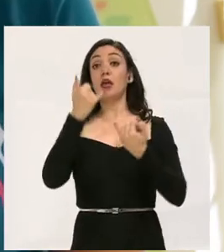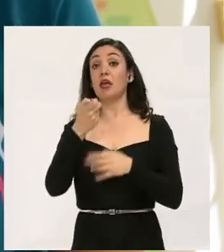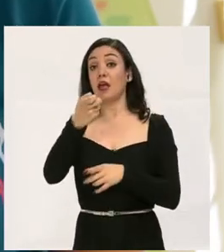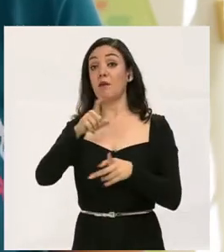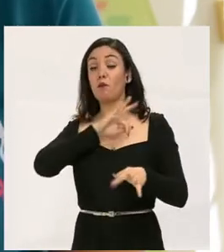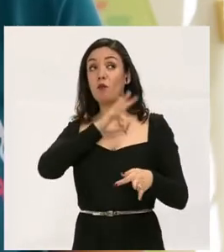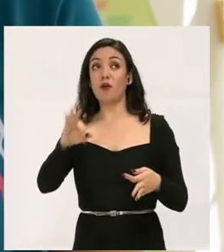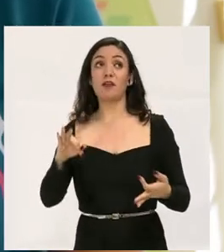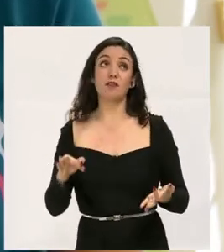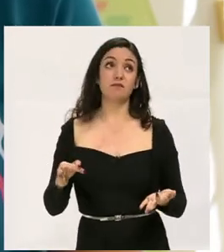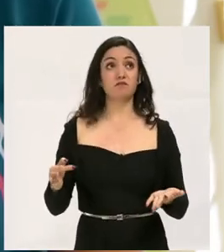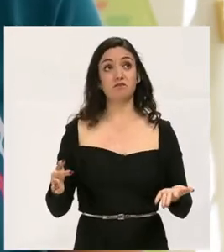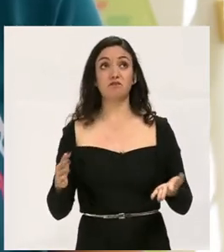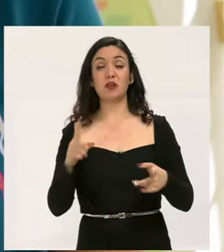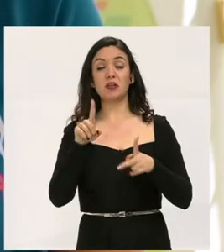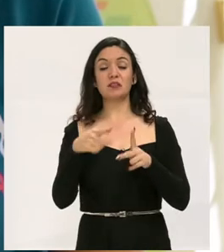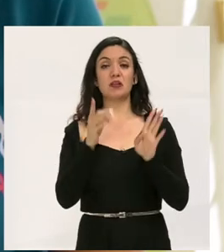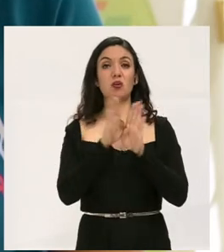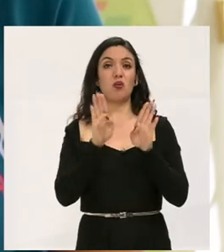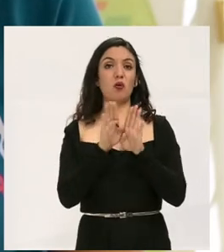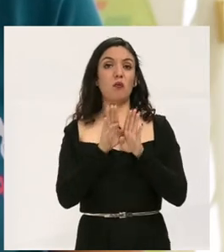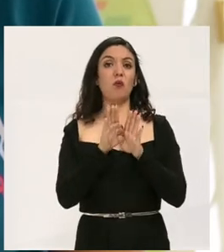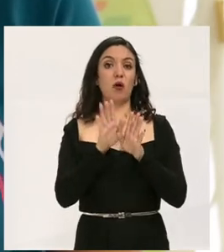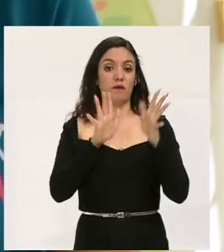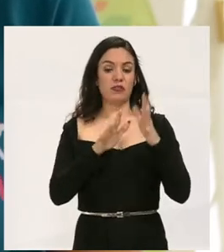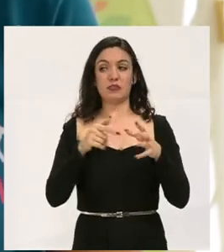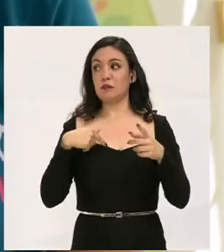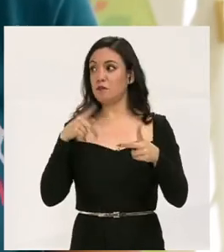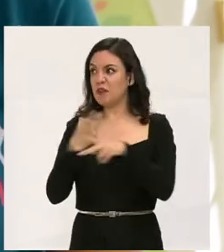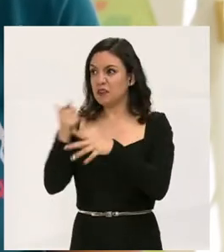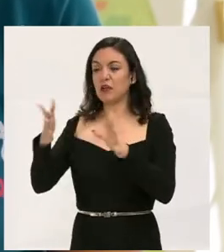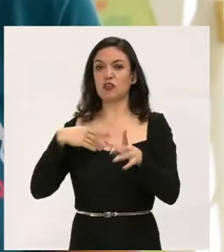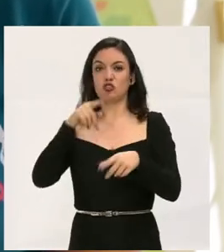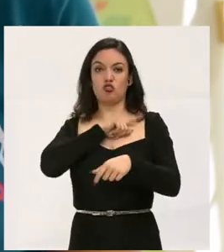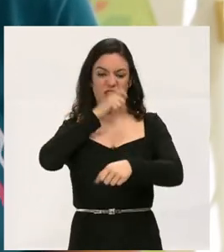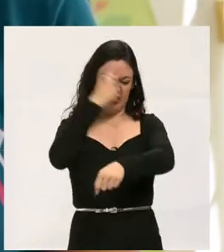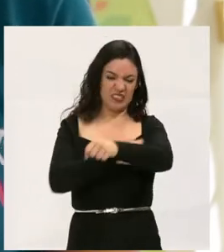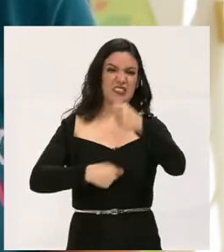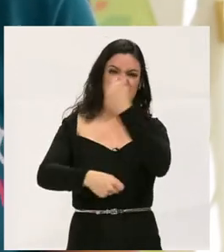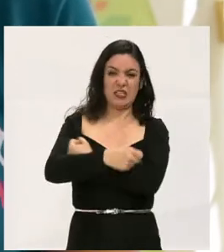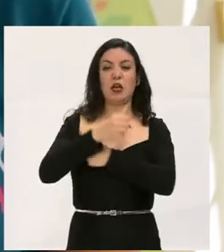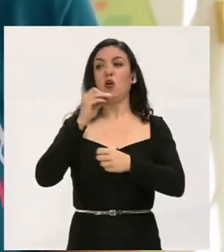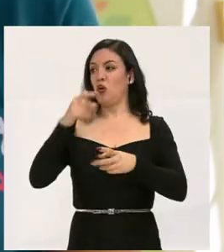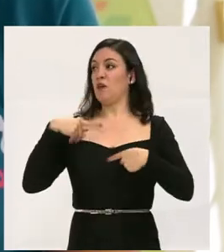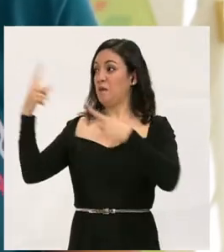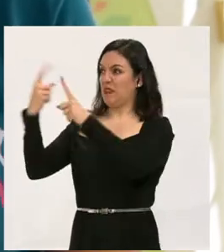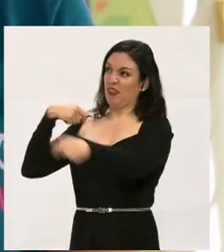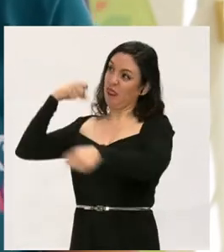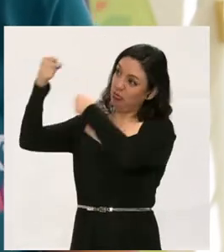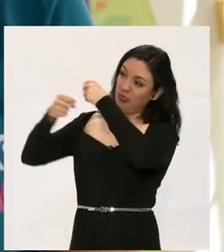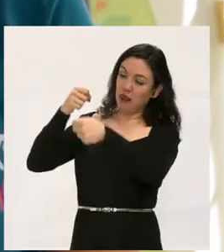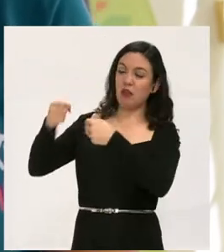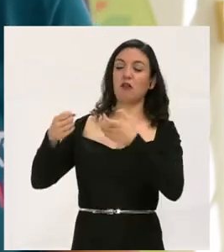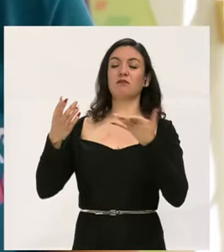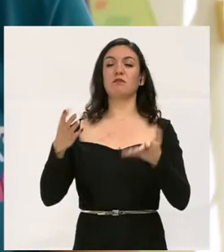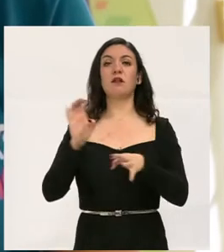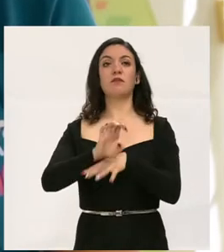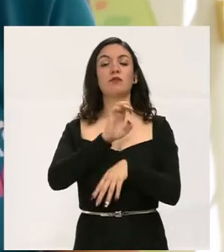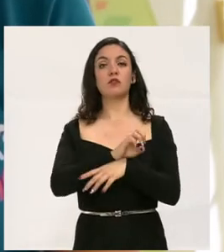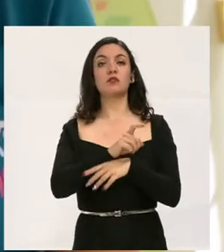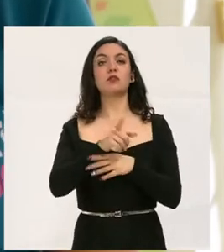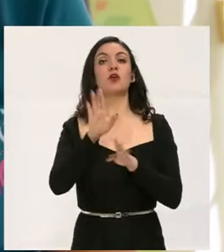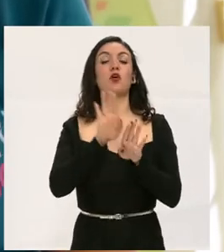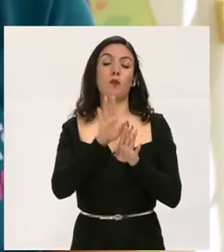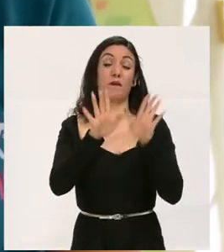lo que es pueden ser incluso hay autoagresión a veces en los pequeñitos y agresión a las demás personas